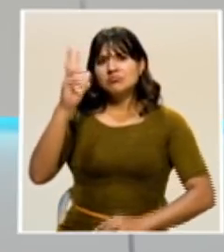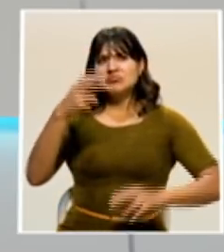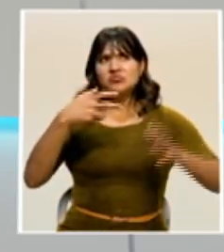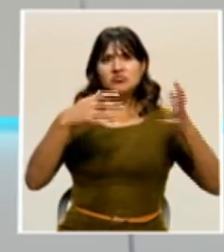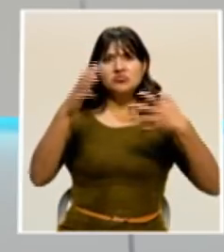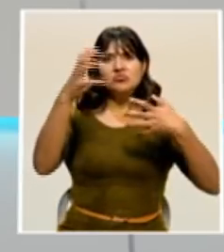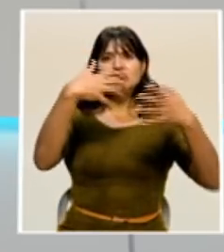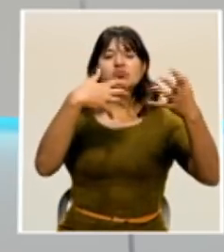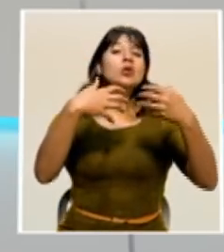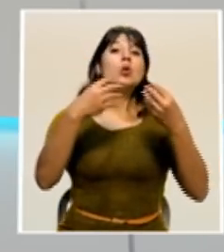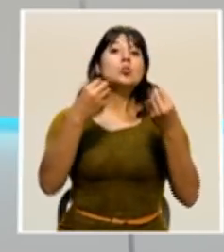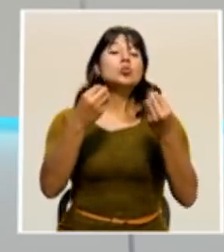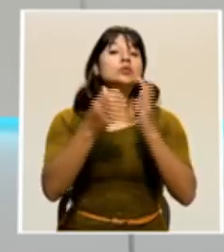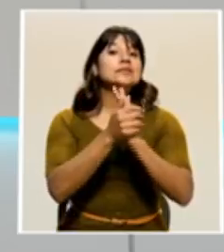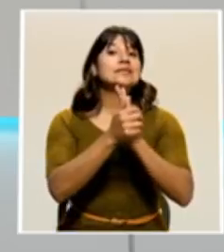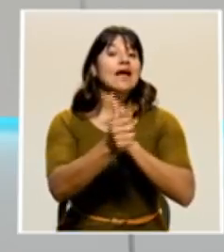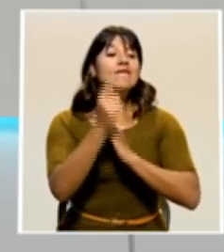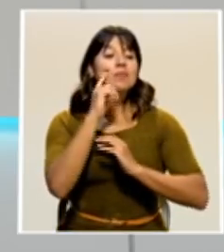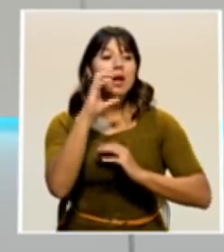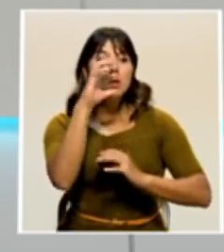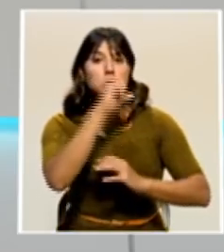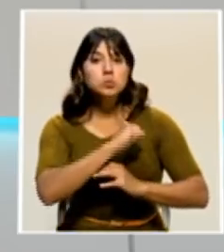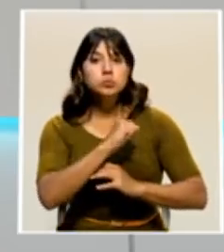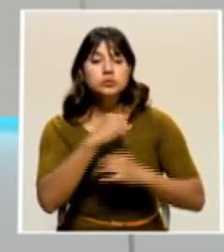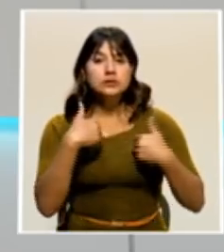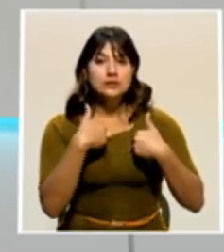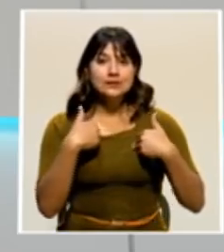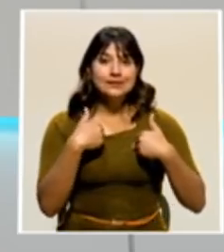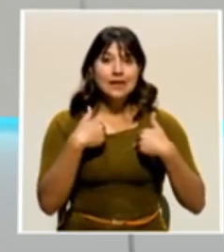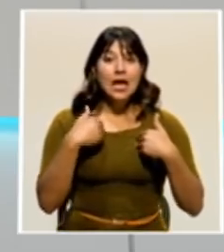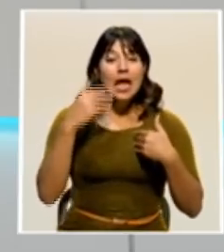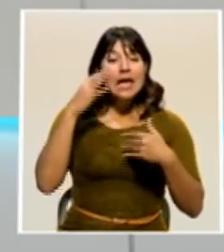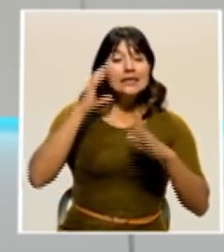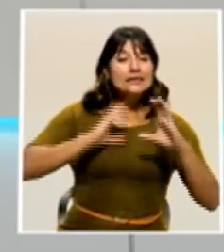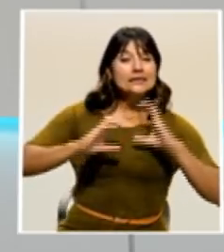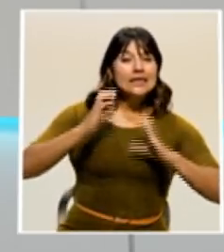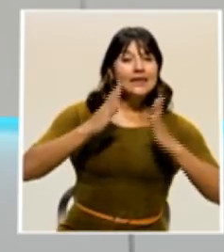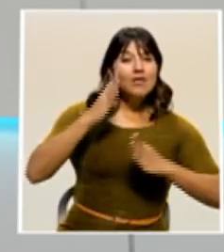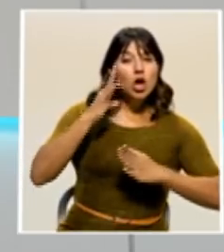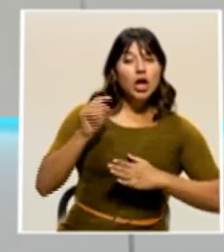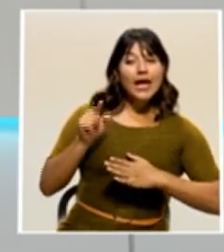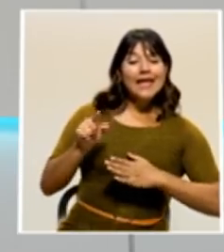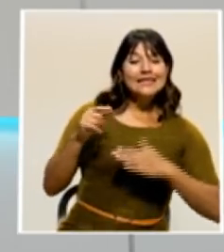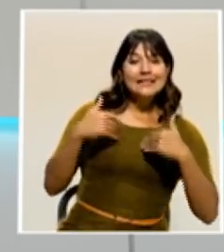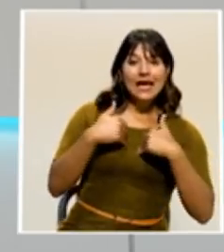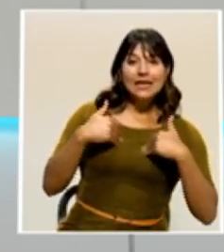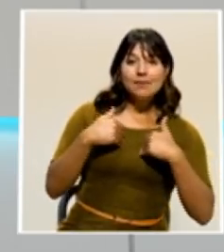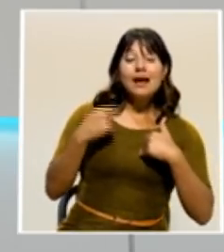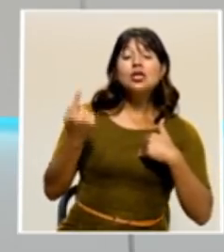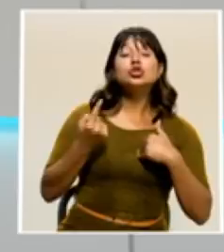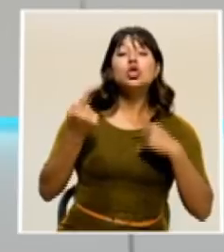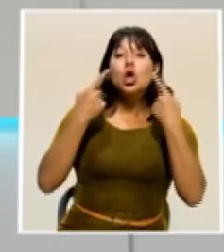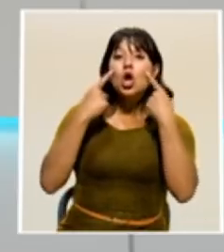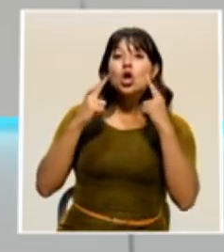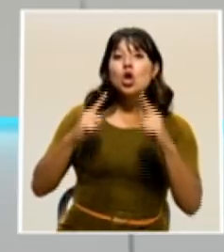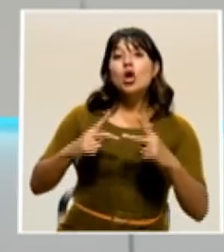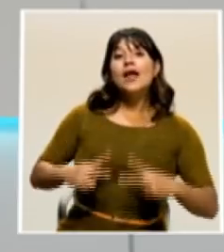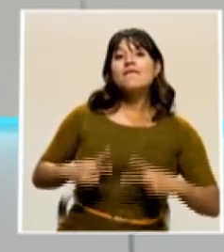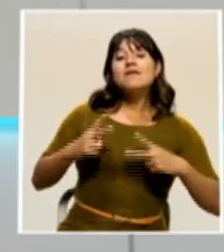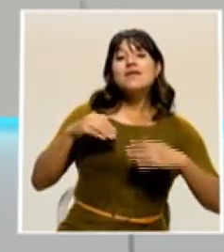cazadores. Los científicos creen que en estos últimos años esta especie solo sobrevive en